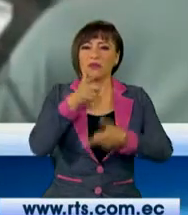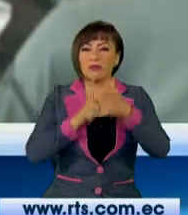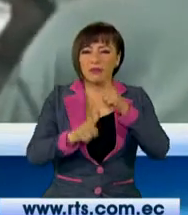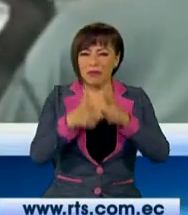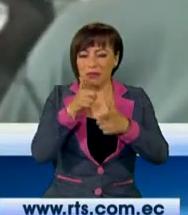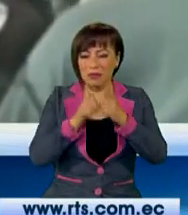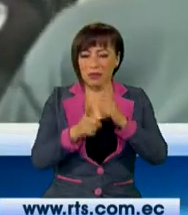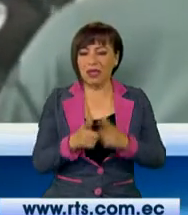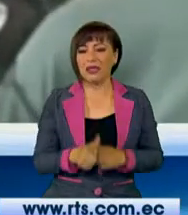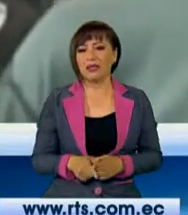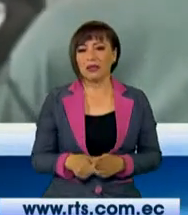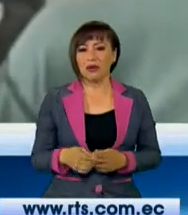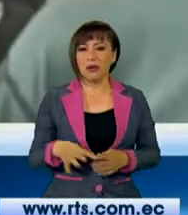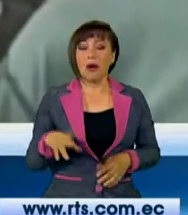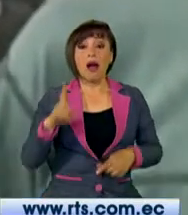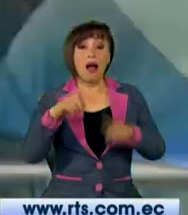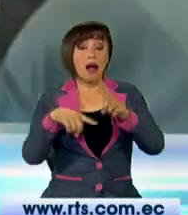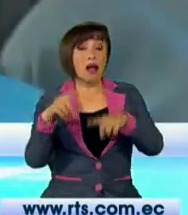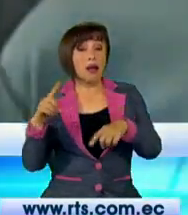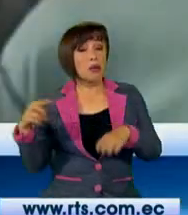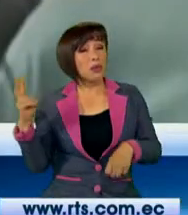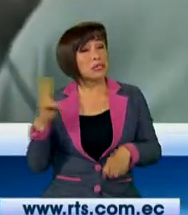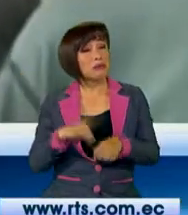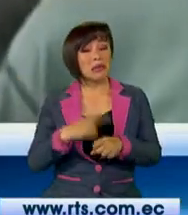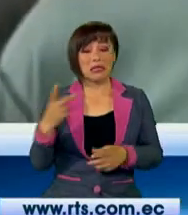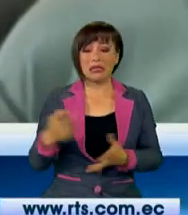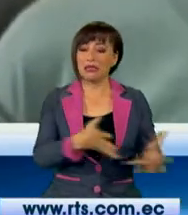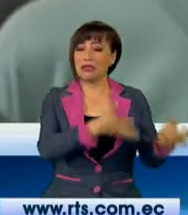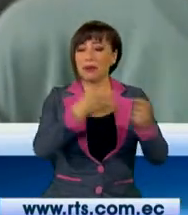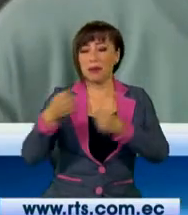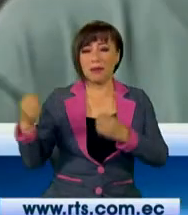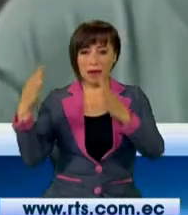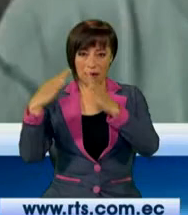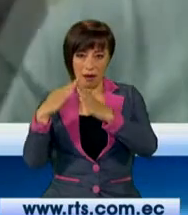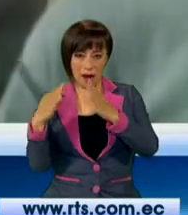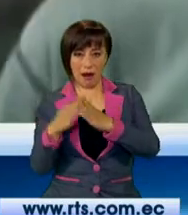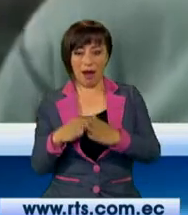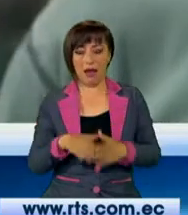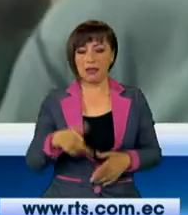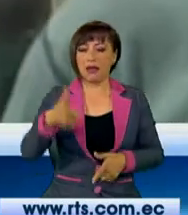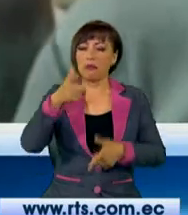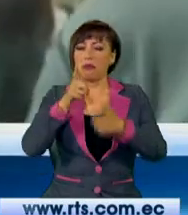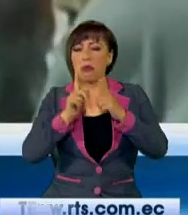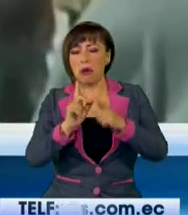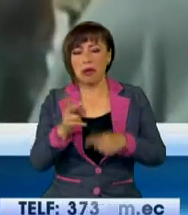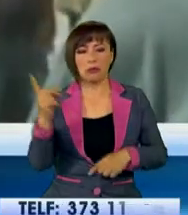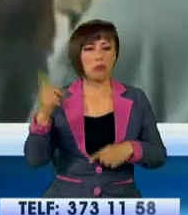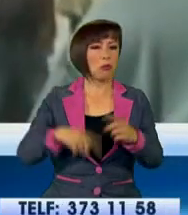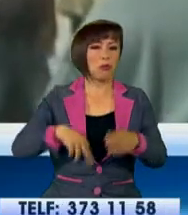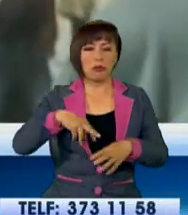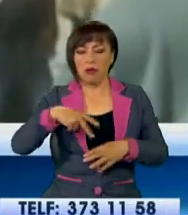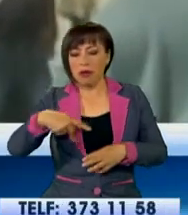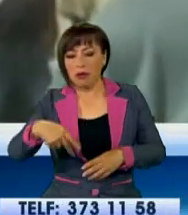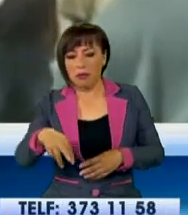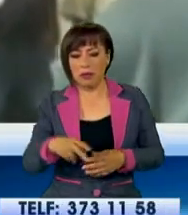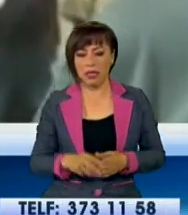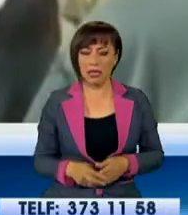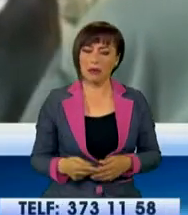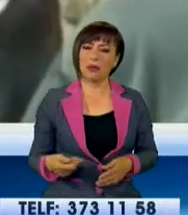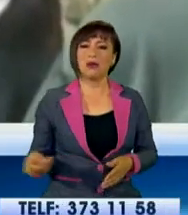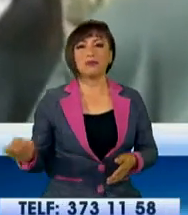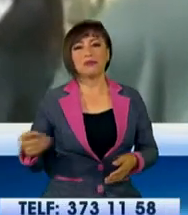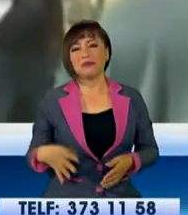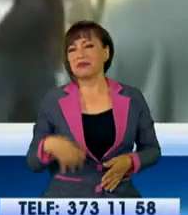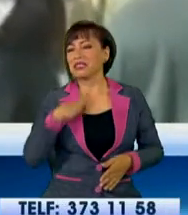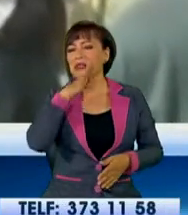En varias ocasiones lo llevamos a la casa, lo tratamos de restablecer, digamos en centros para rehabilitarlo, pero recaía